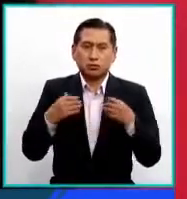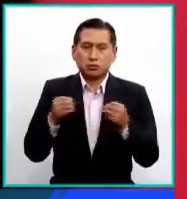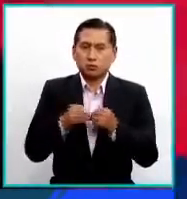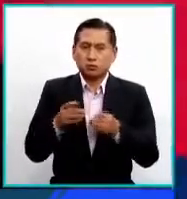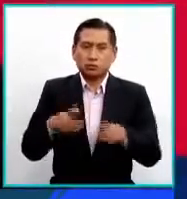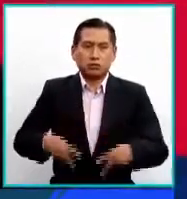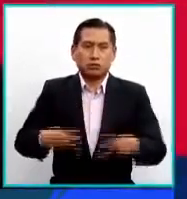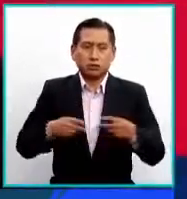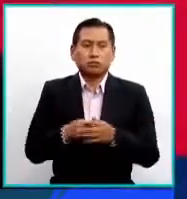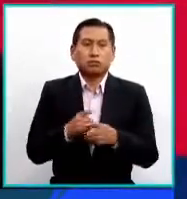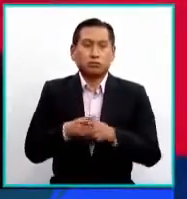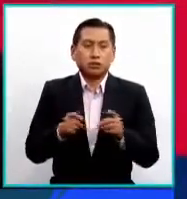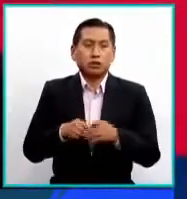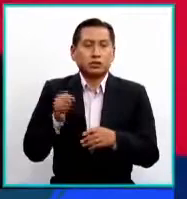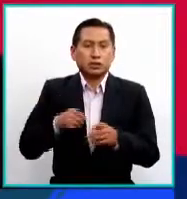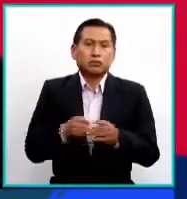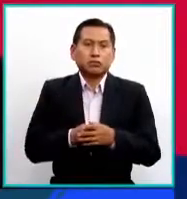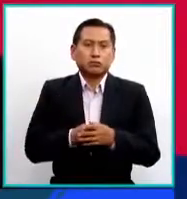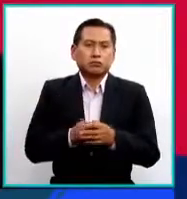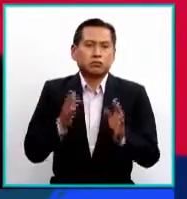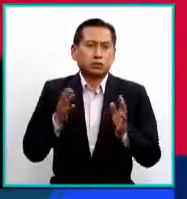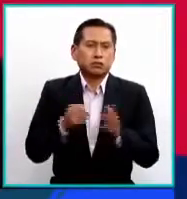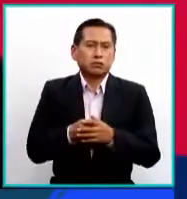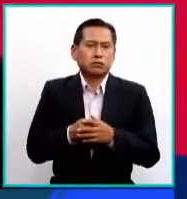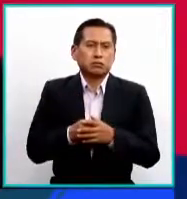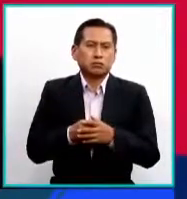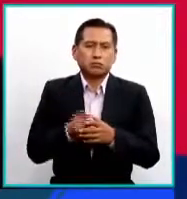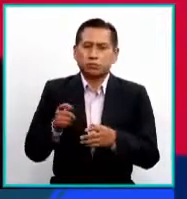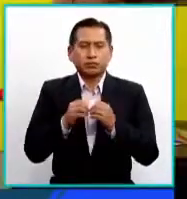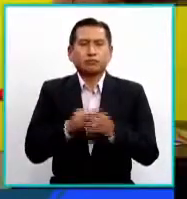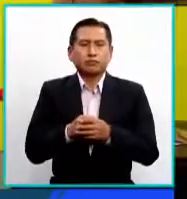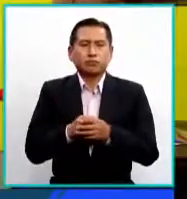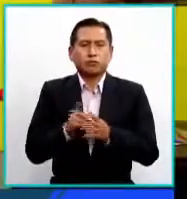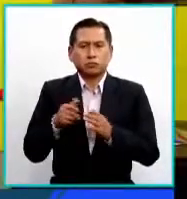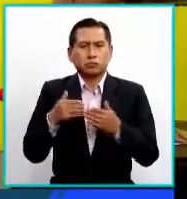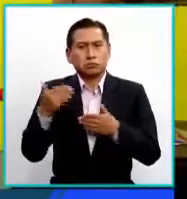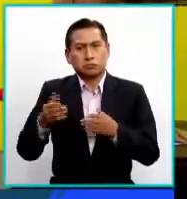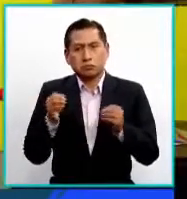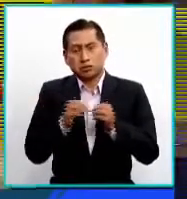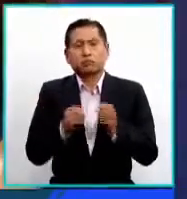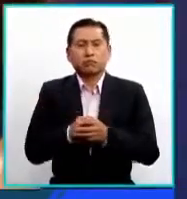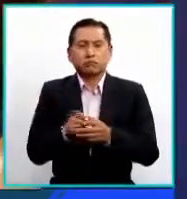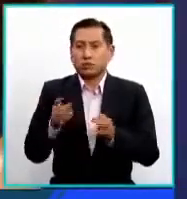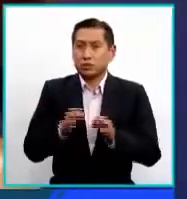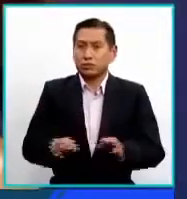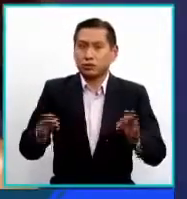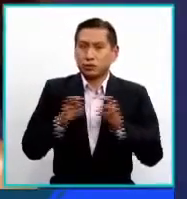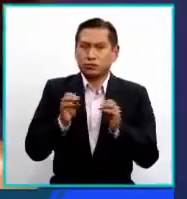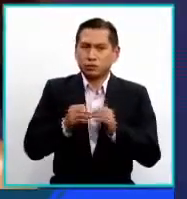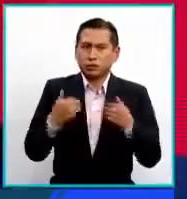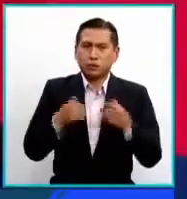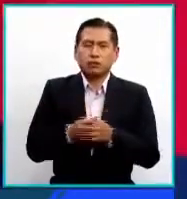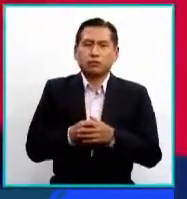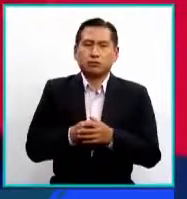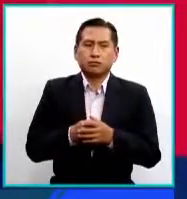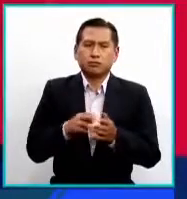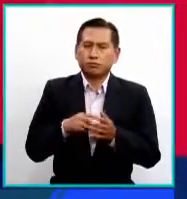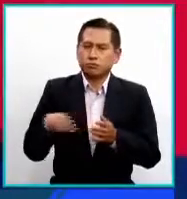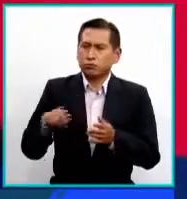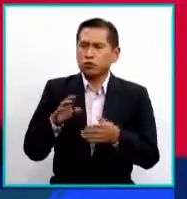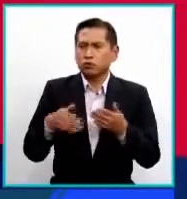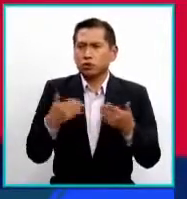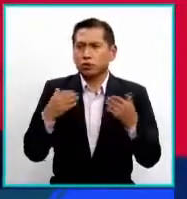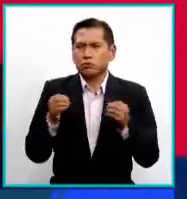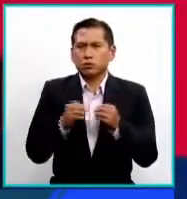vida. Pero sí es como estos instrumentos un poco más allá, ¿no? Dar un paso más. Como vos decías, creo que igual este programa y todo